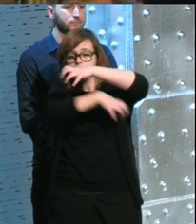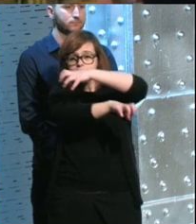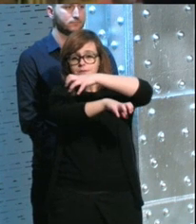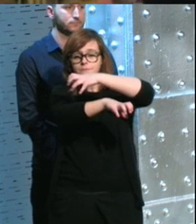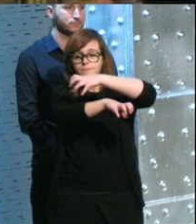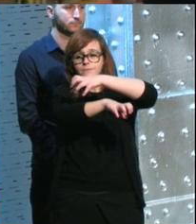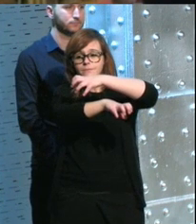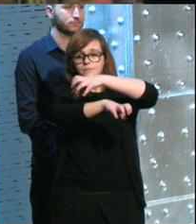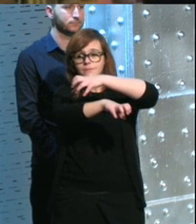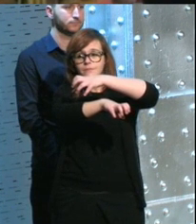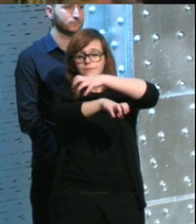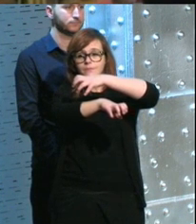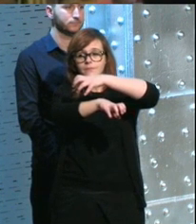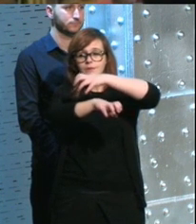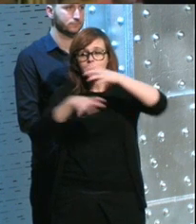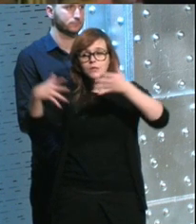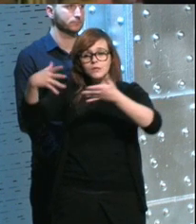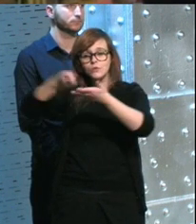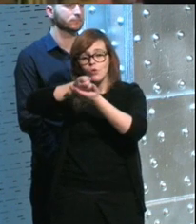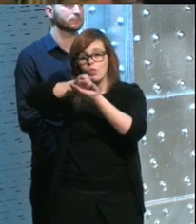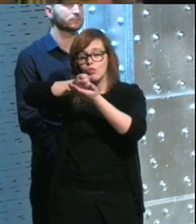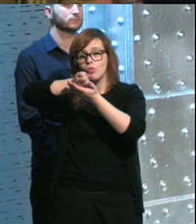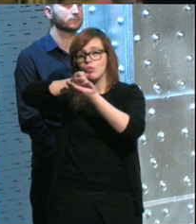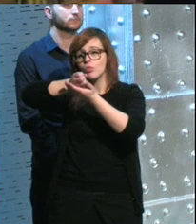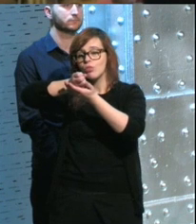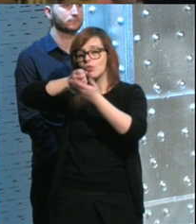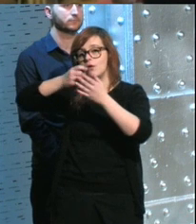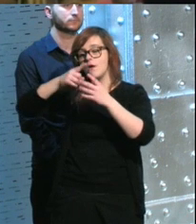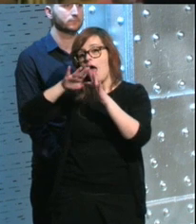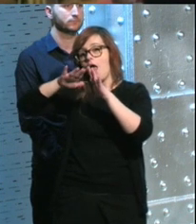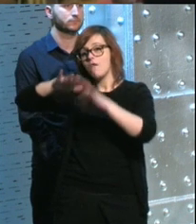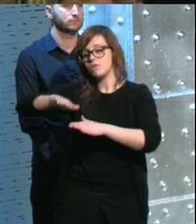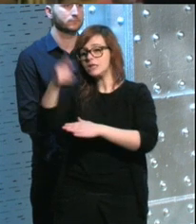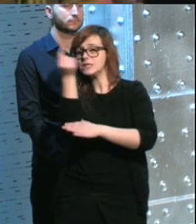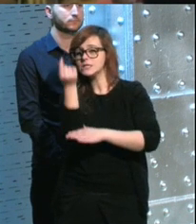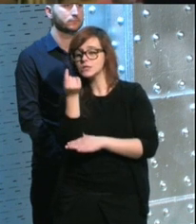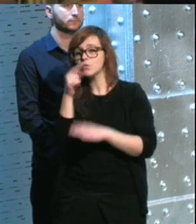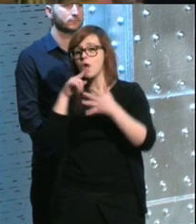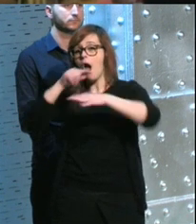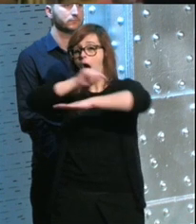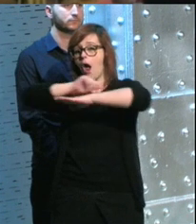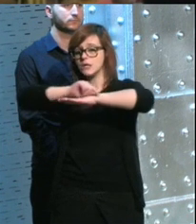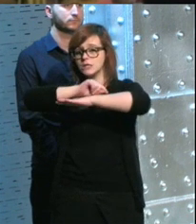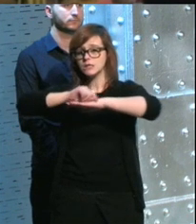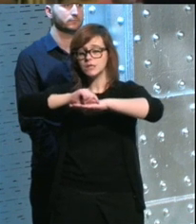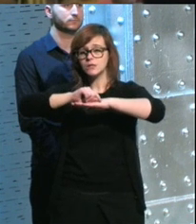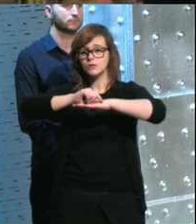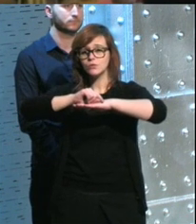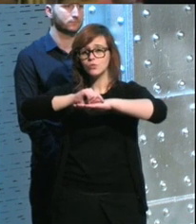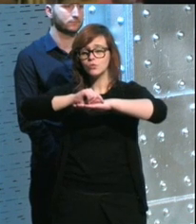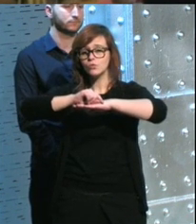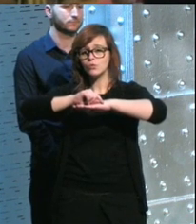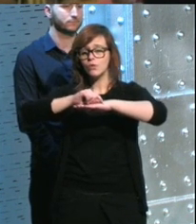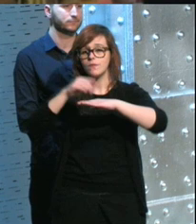cubículos con un espacio de comunicación, y todo el raciocinio lo diseñó un arquitecto, Prem Sadavarkar,